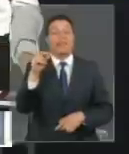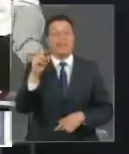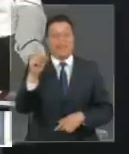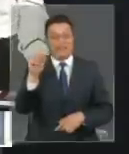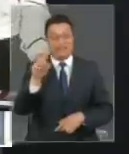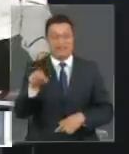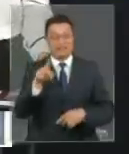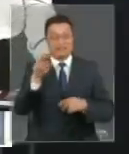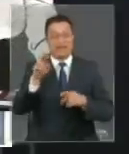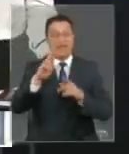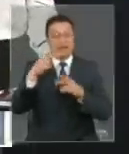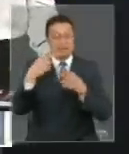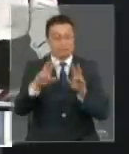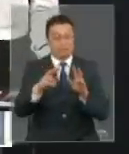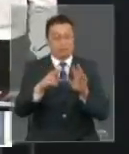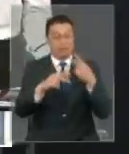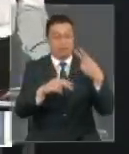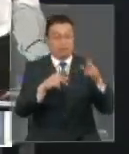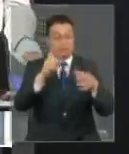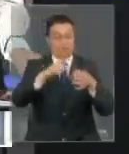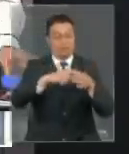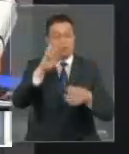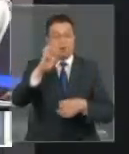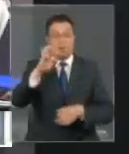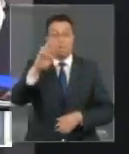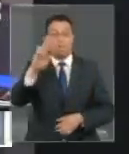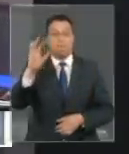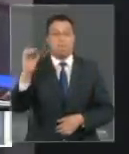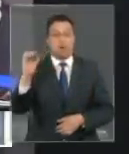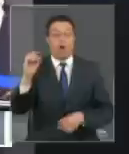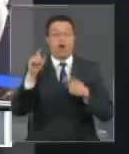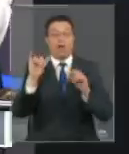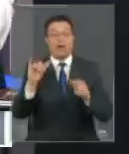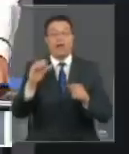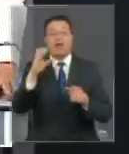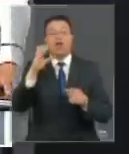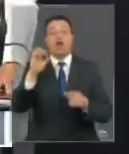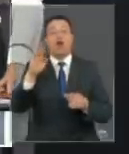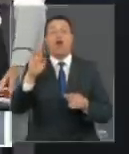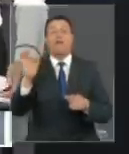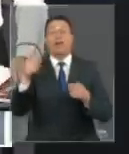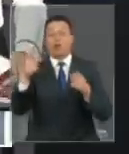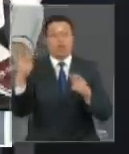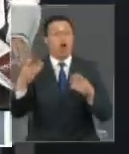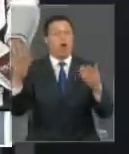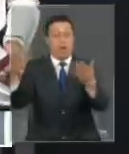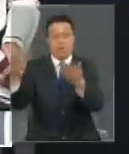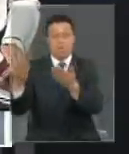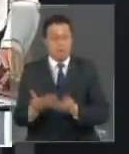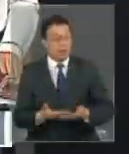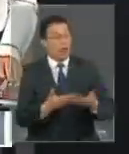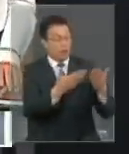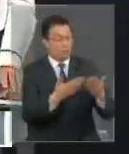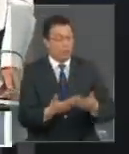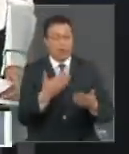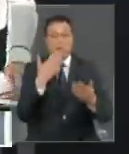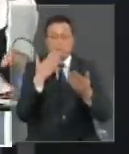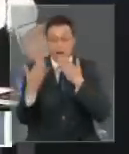representante del PRO, y Roberto Cofré del Partido Igualdad, la verdad es que fueron invitados, al igual acá para